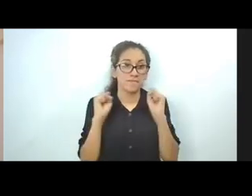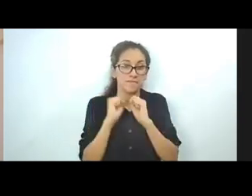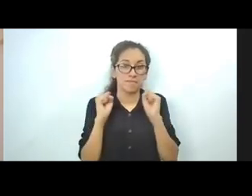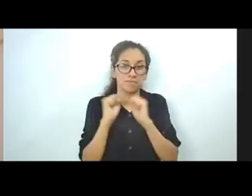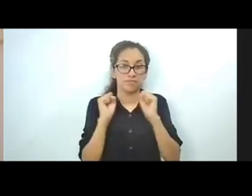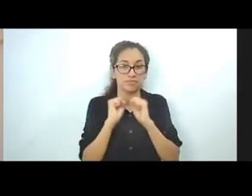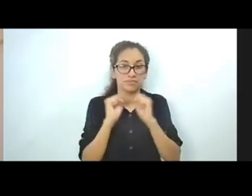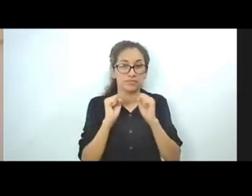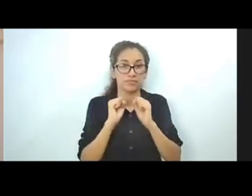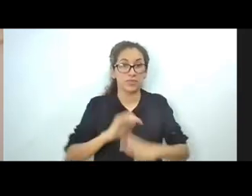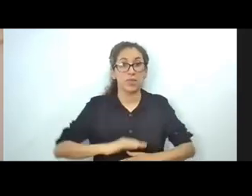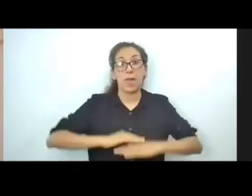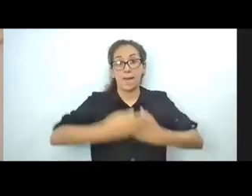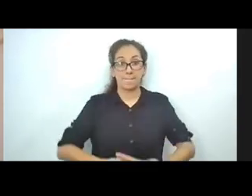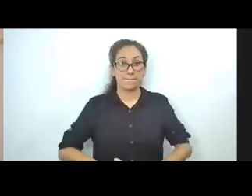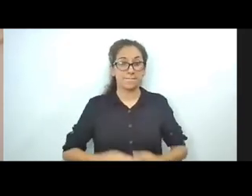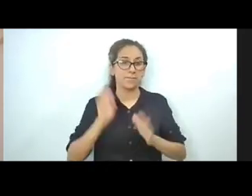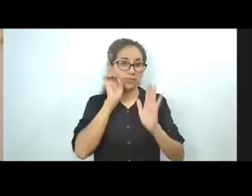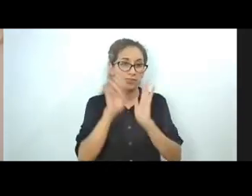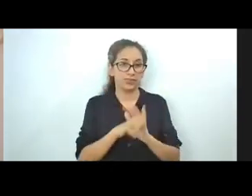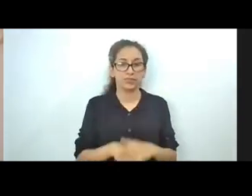temor al embarazo, por ejemplo, ¿no?